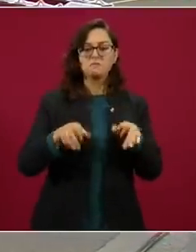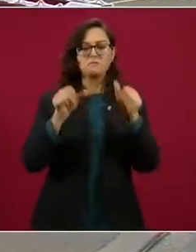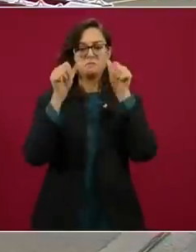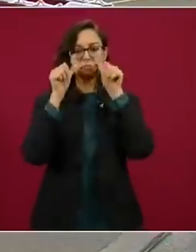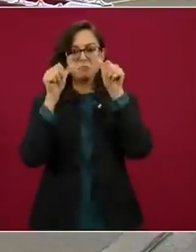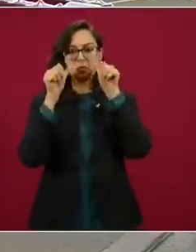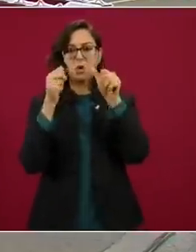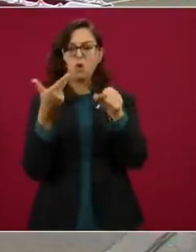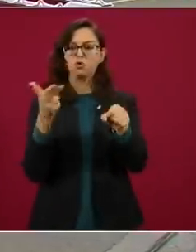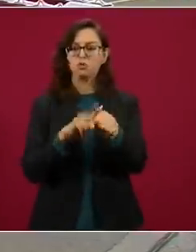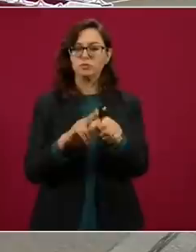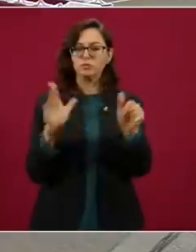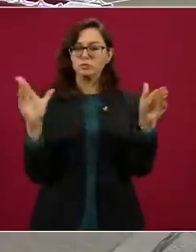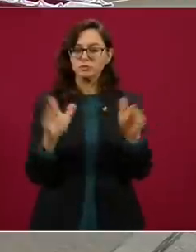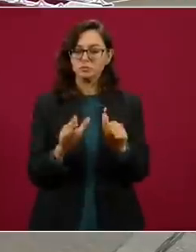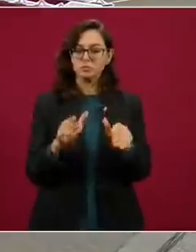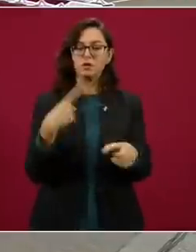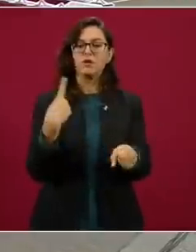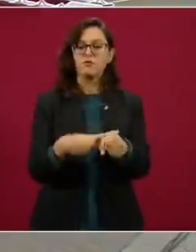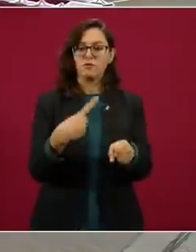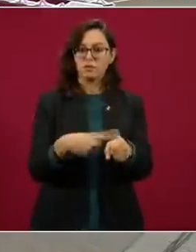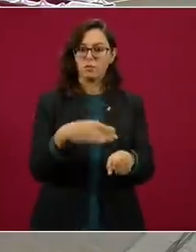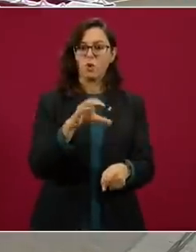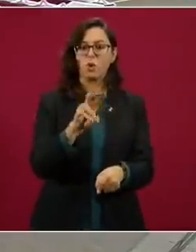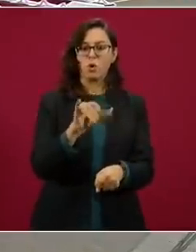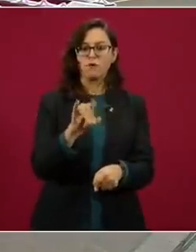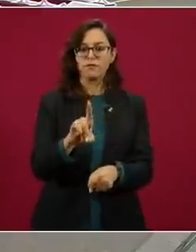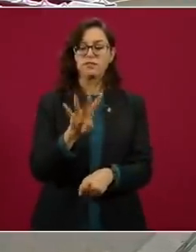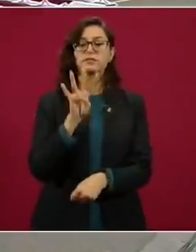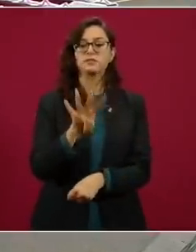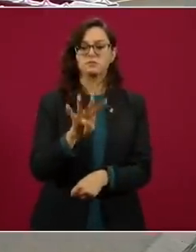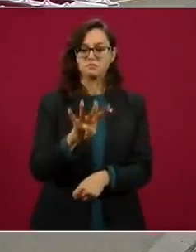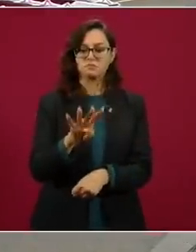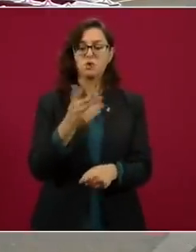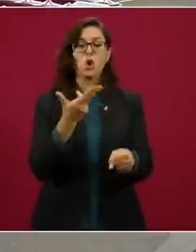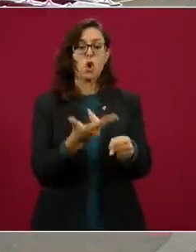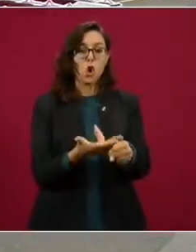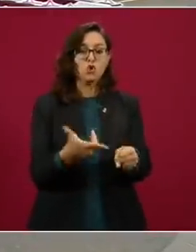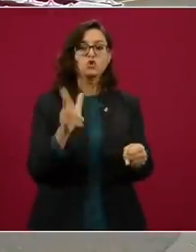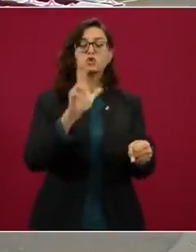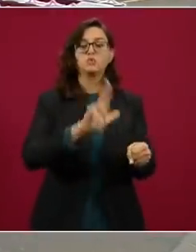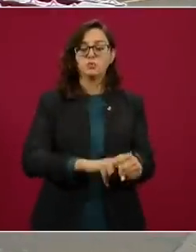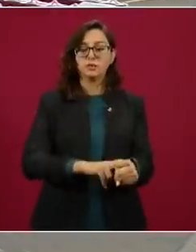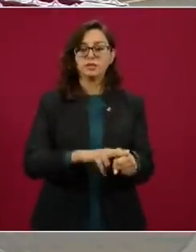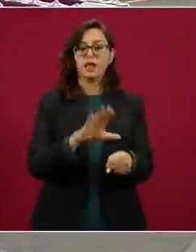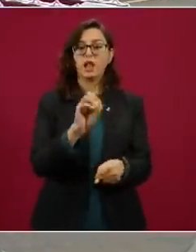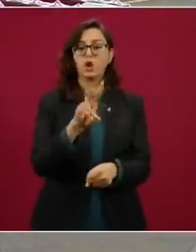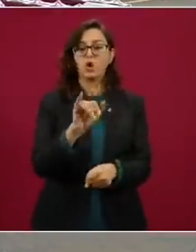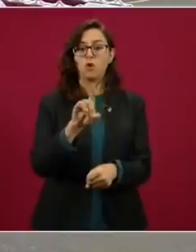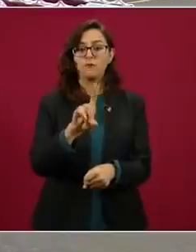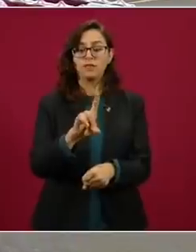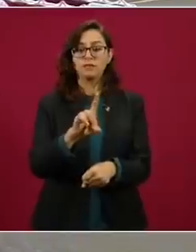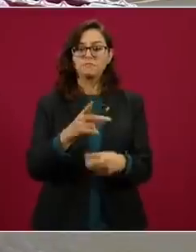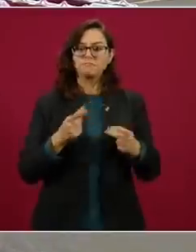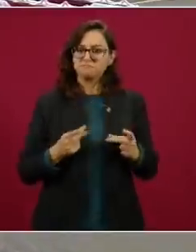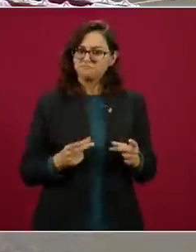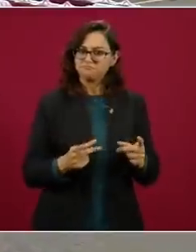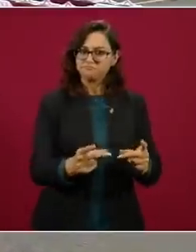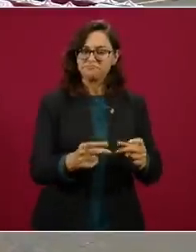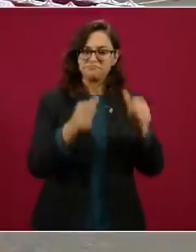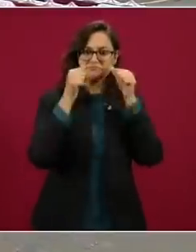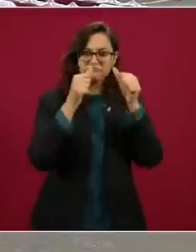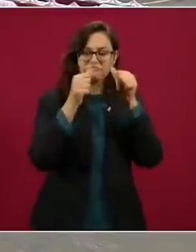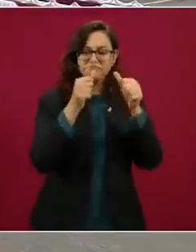de los pacientes con kobe 19 dentro de los hospitales cobit denominados de alta productividad